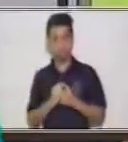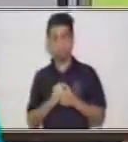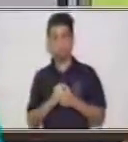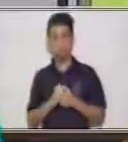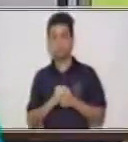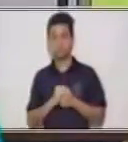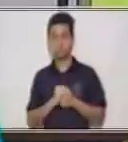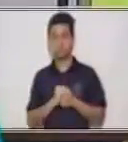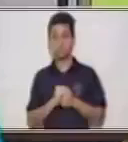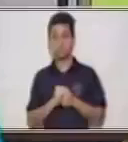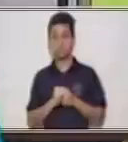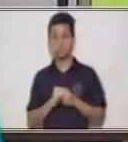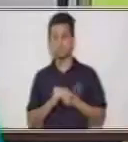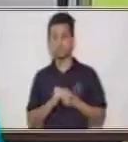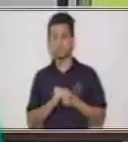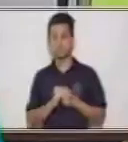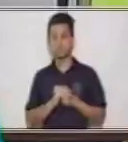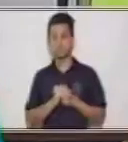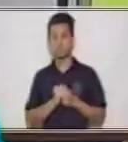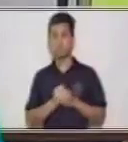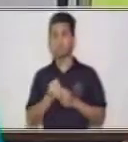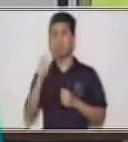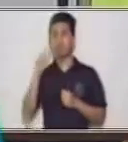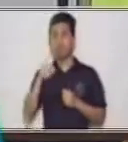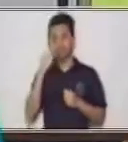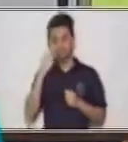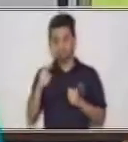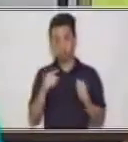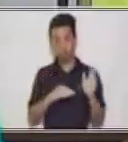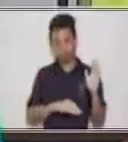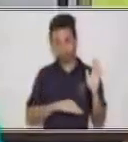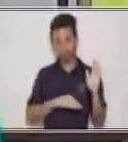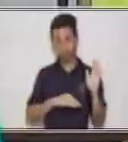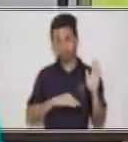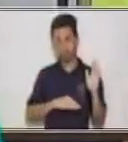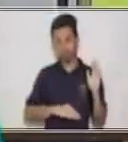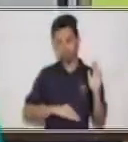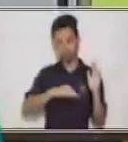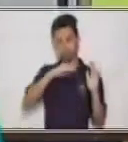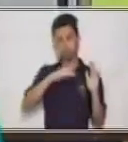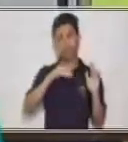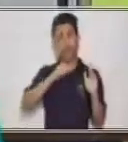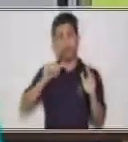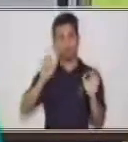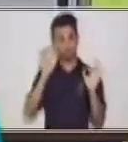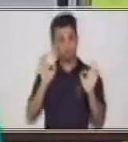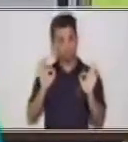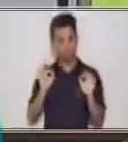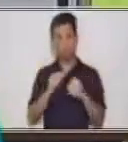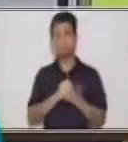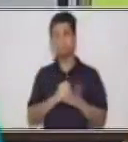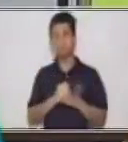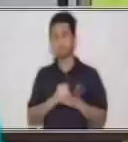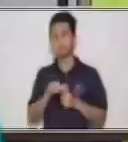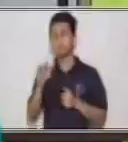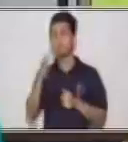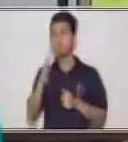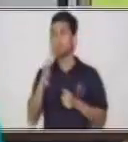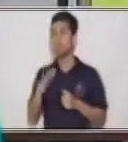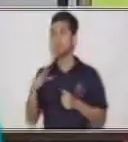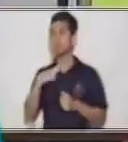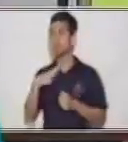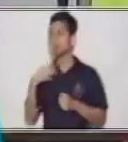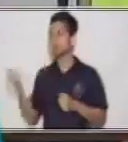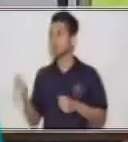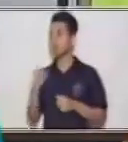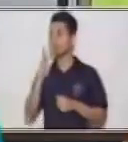Entonces tenemos que colocar a un nivel para evitar que esto suceda. Aproximadamente cupieron